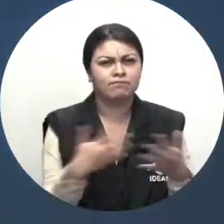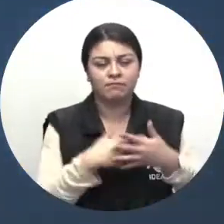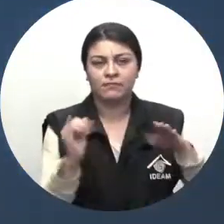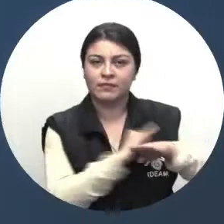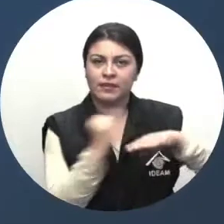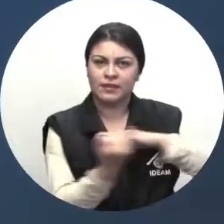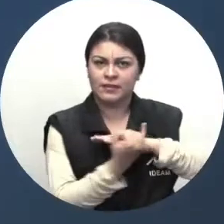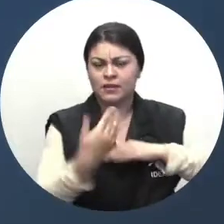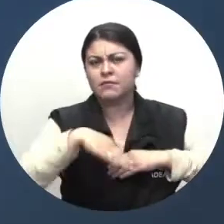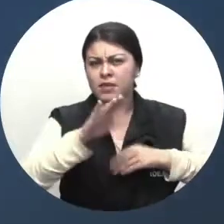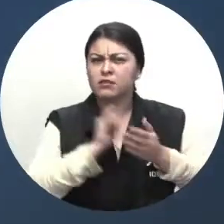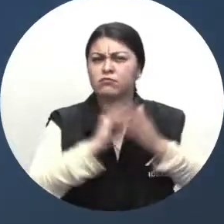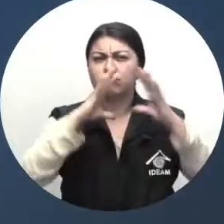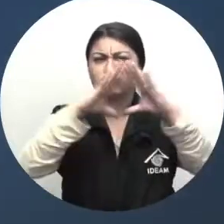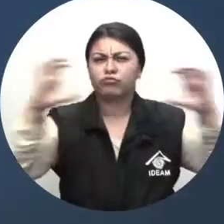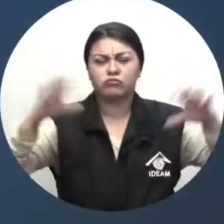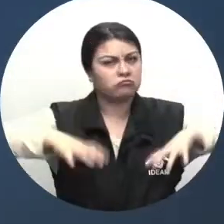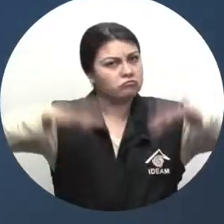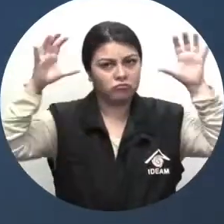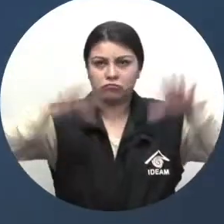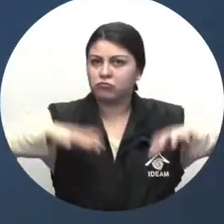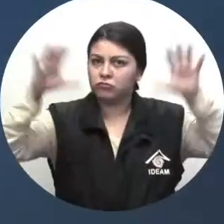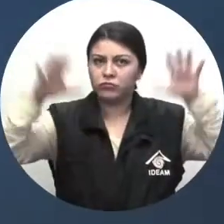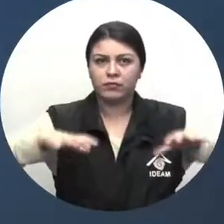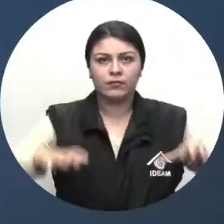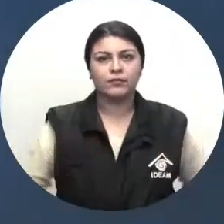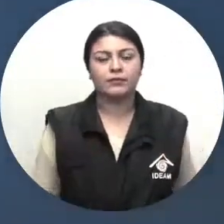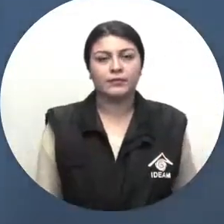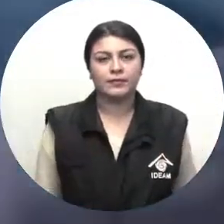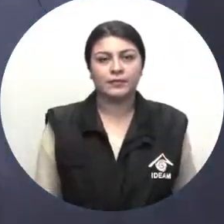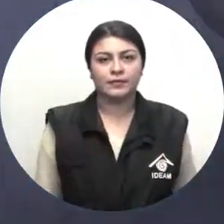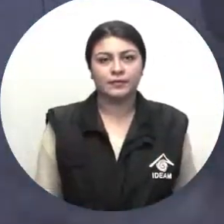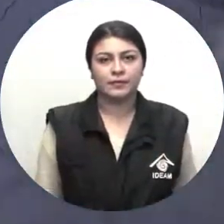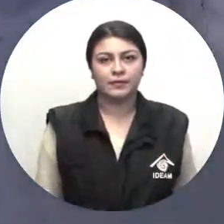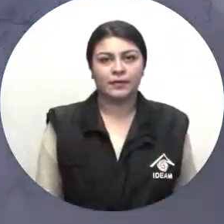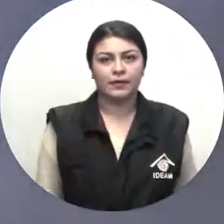En nuestras islas se espera cielo cubierto con predominio de tiempo seco.